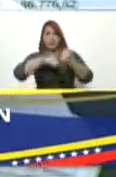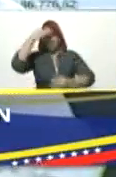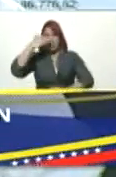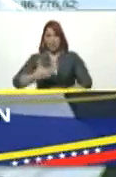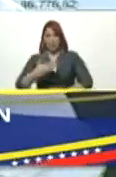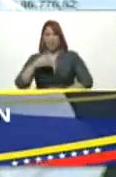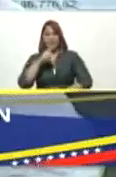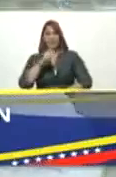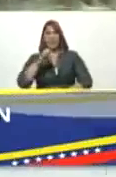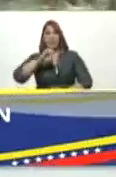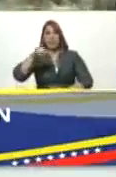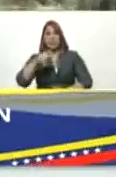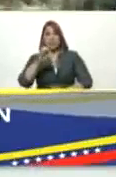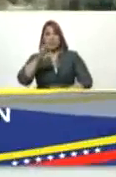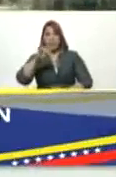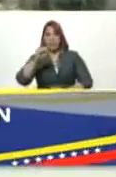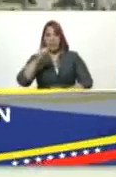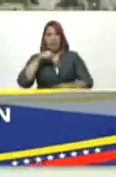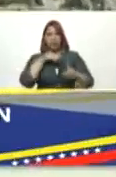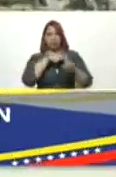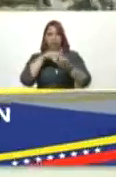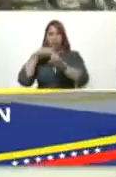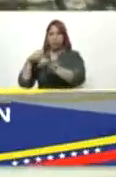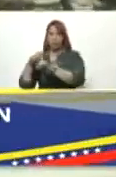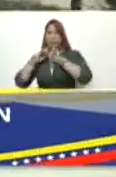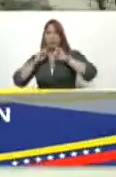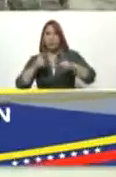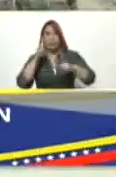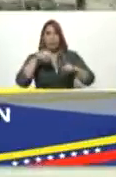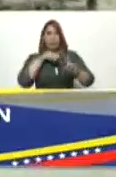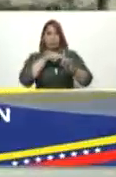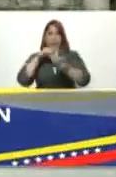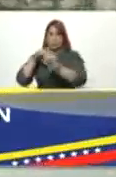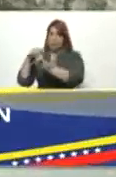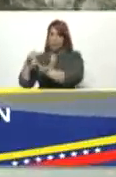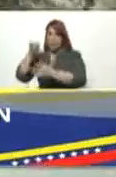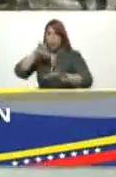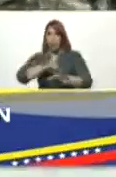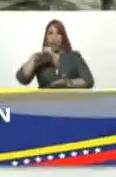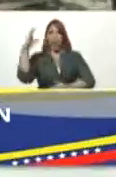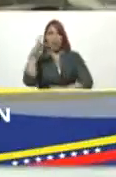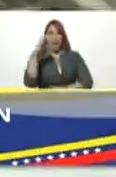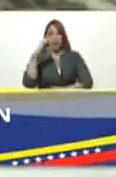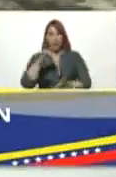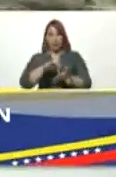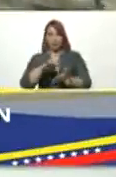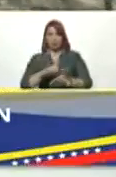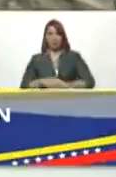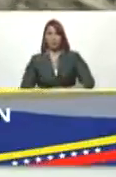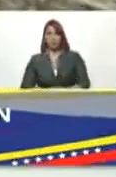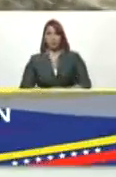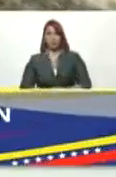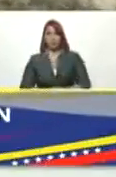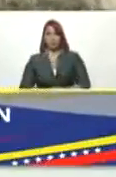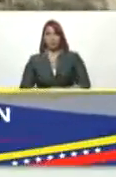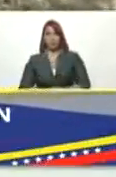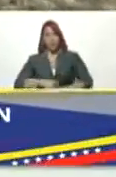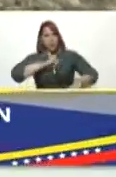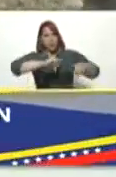la autopista, para atacar la ciudad de Caracas en un momento dado, bajo una orden del